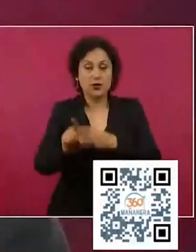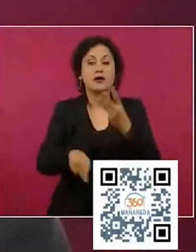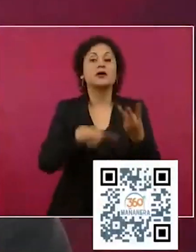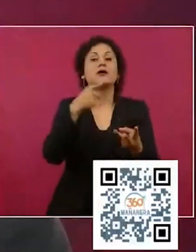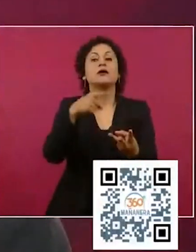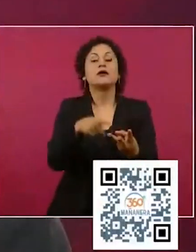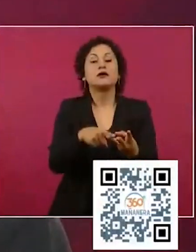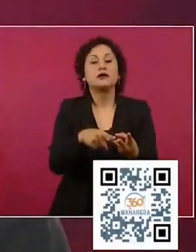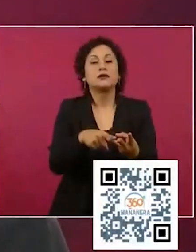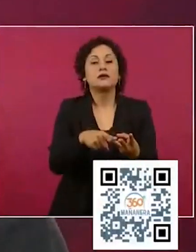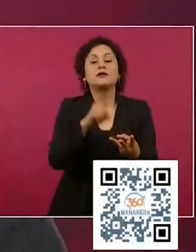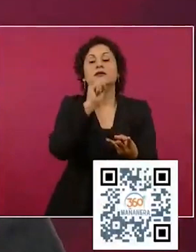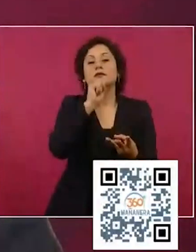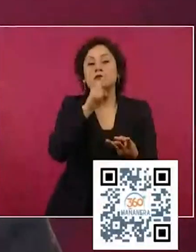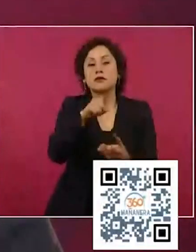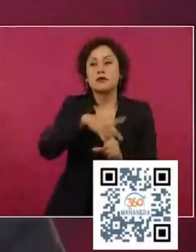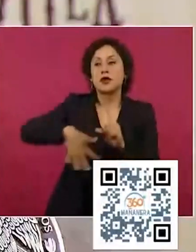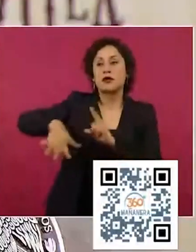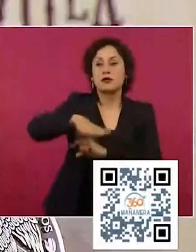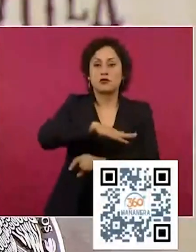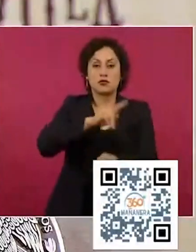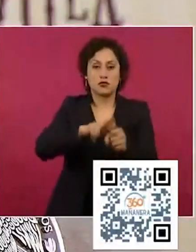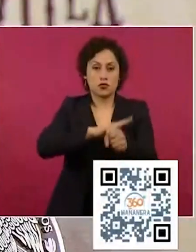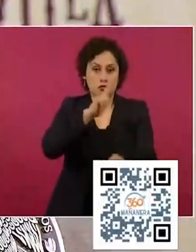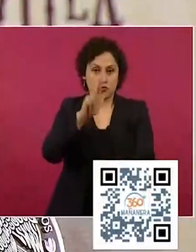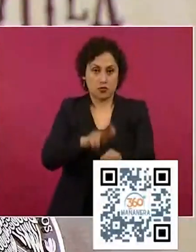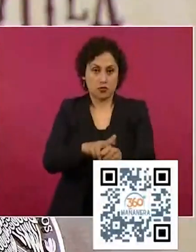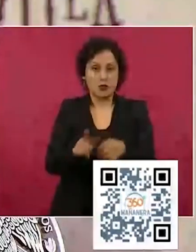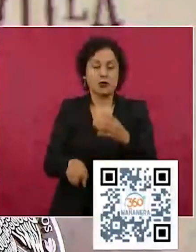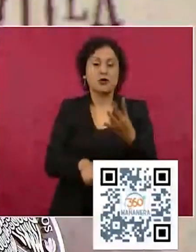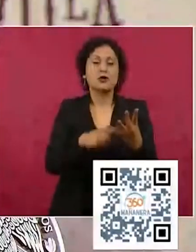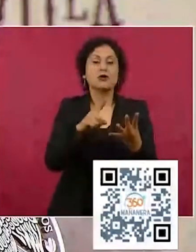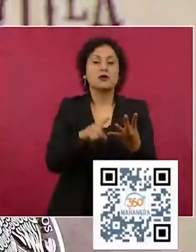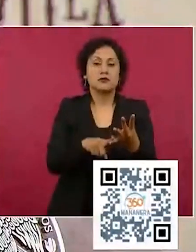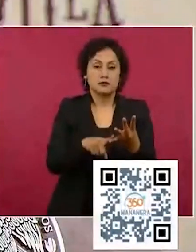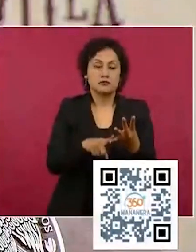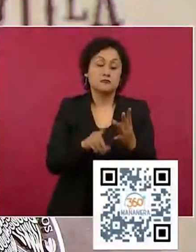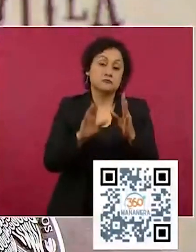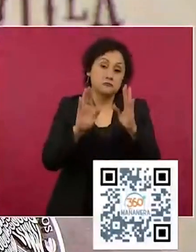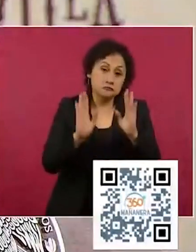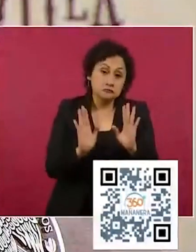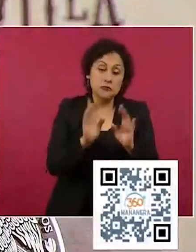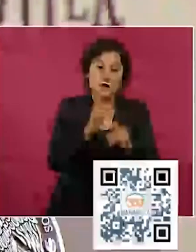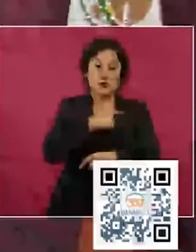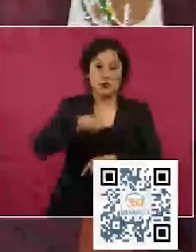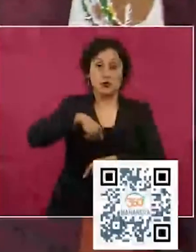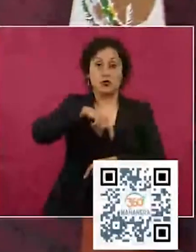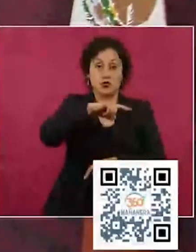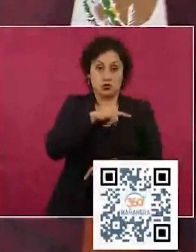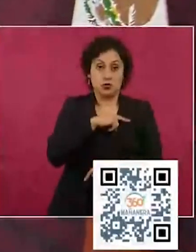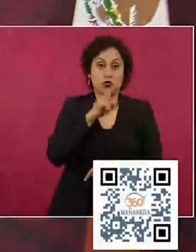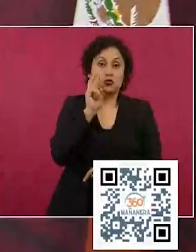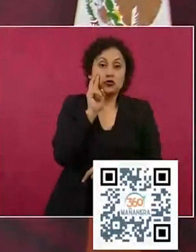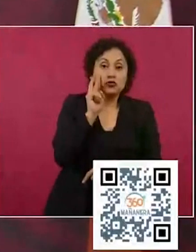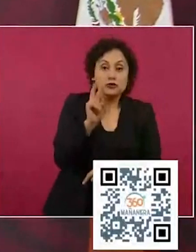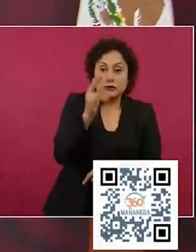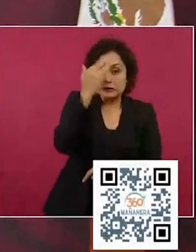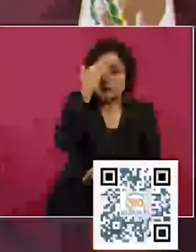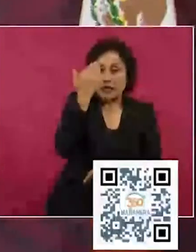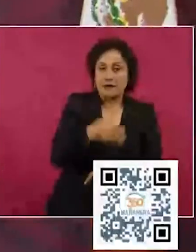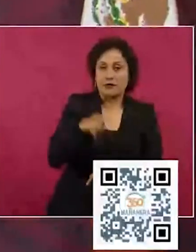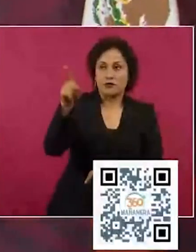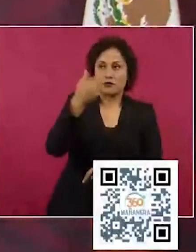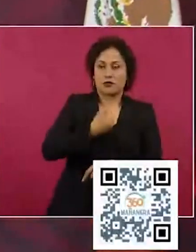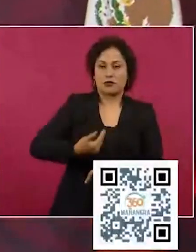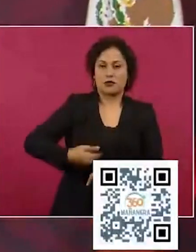este de medio ambiente bueno la instrucción que nosotros tenemos del señor presidente es de mantener